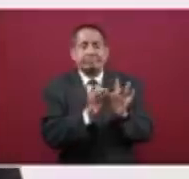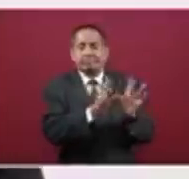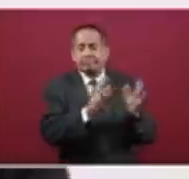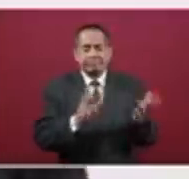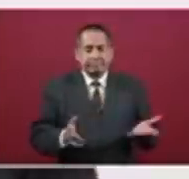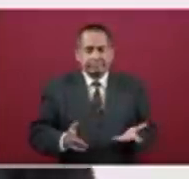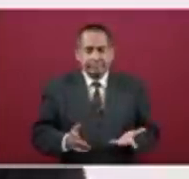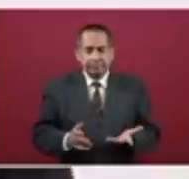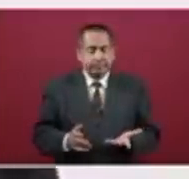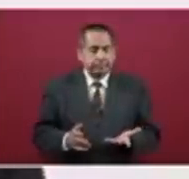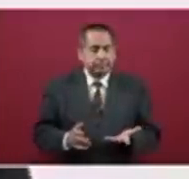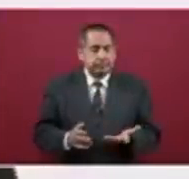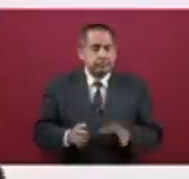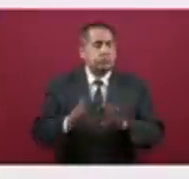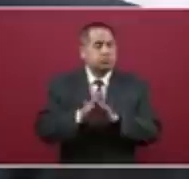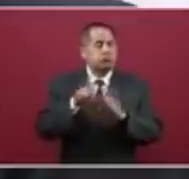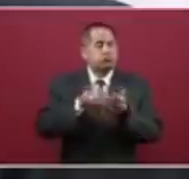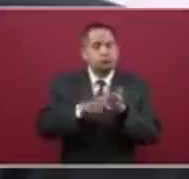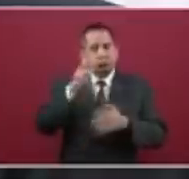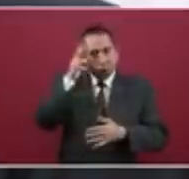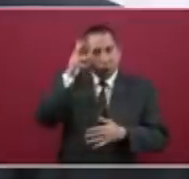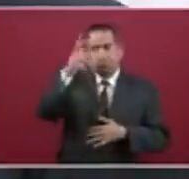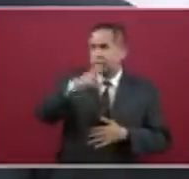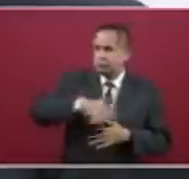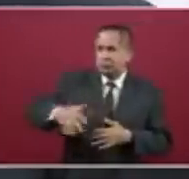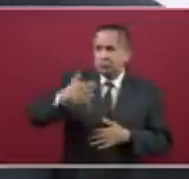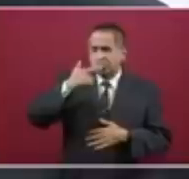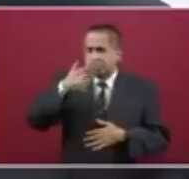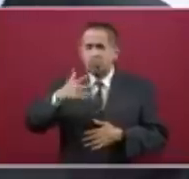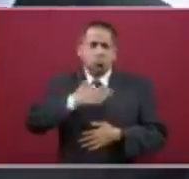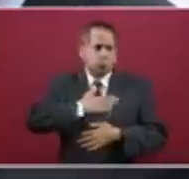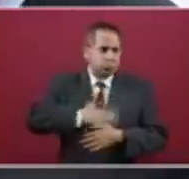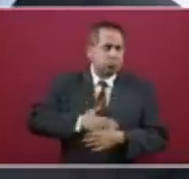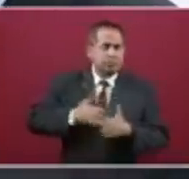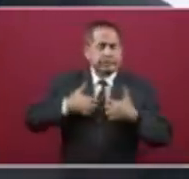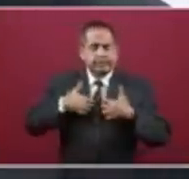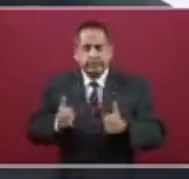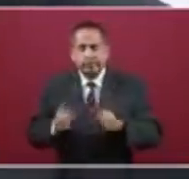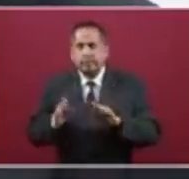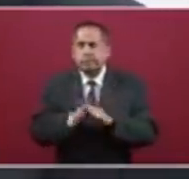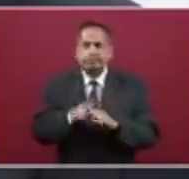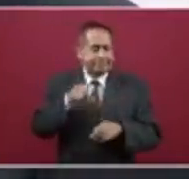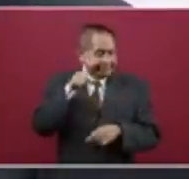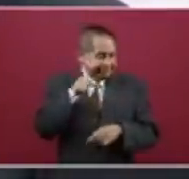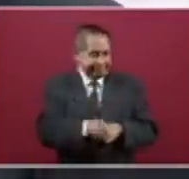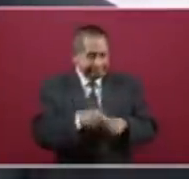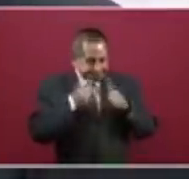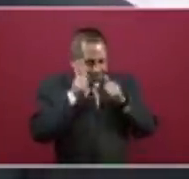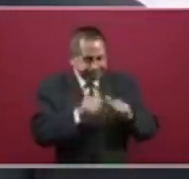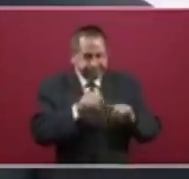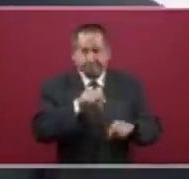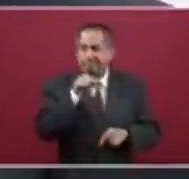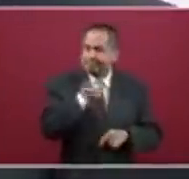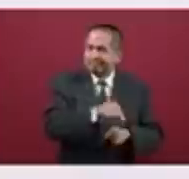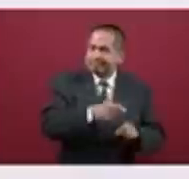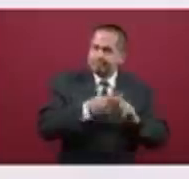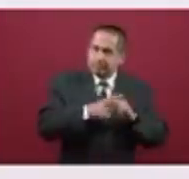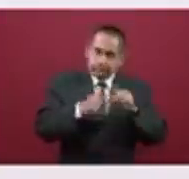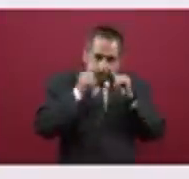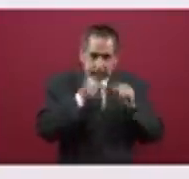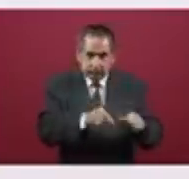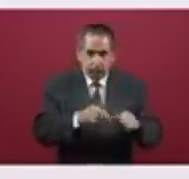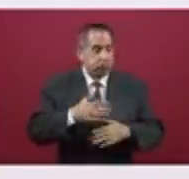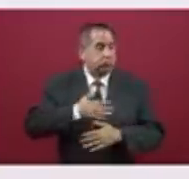construcción de una sociedad mejor más justa y más humana es el avance y el punto de partida de